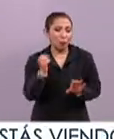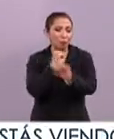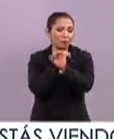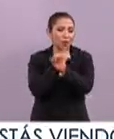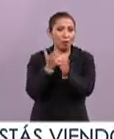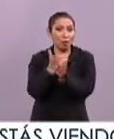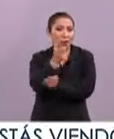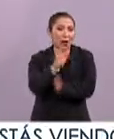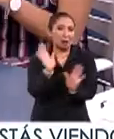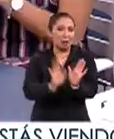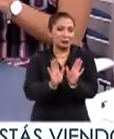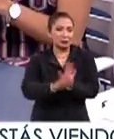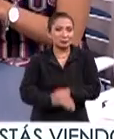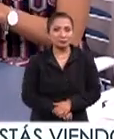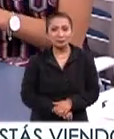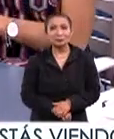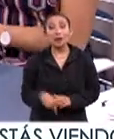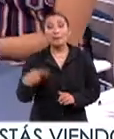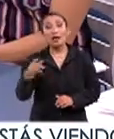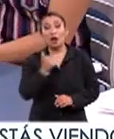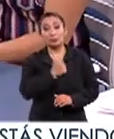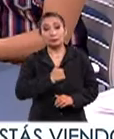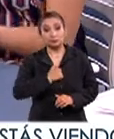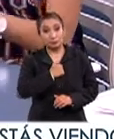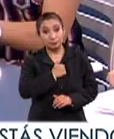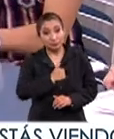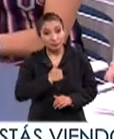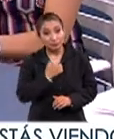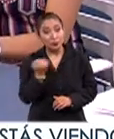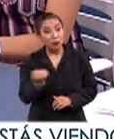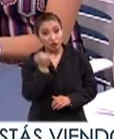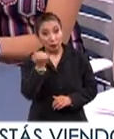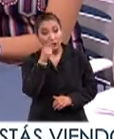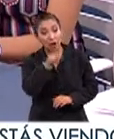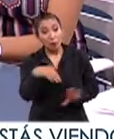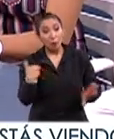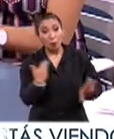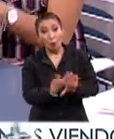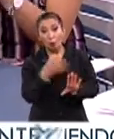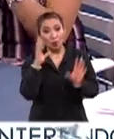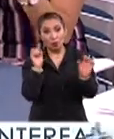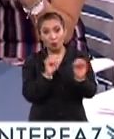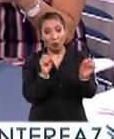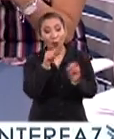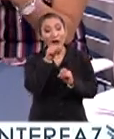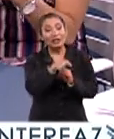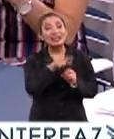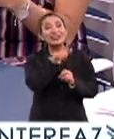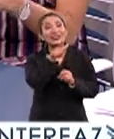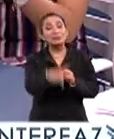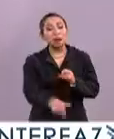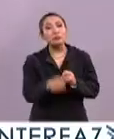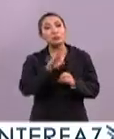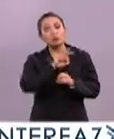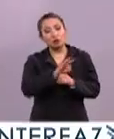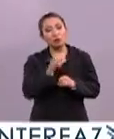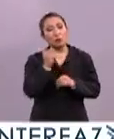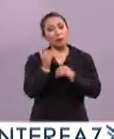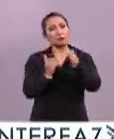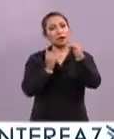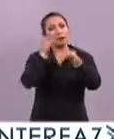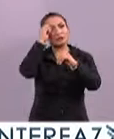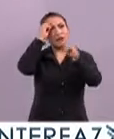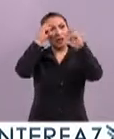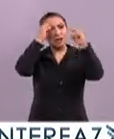protección, el pago. Pero bueno, afortunadamente, Antonio no sufrió bullying y en ese momento pues pudo potencializar